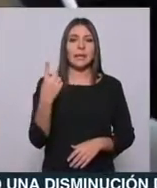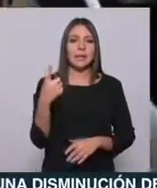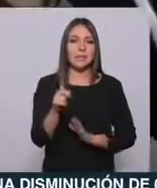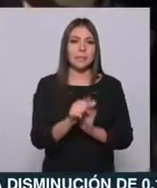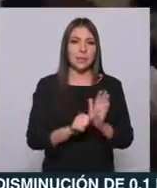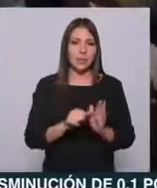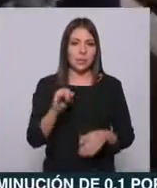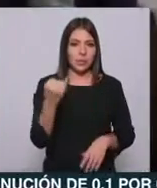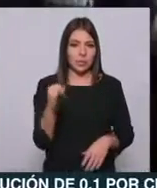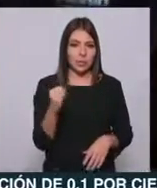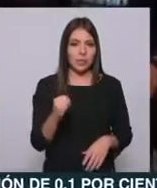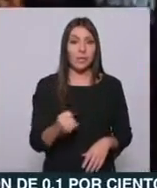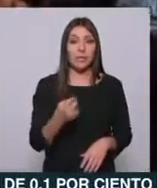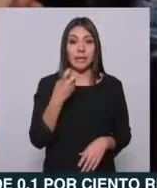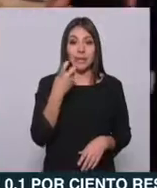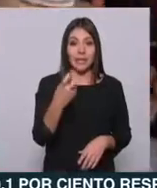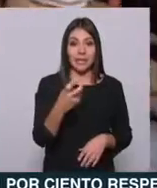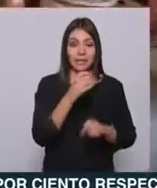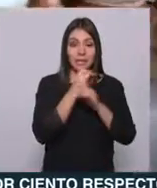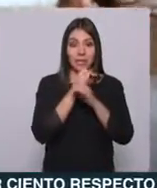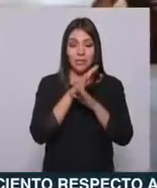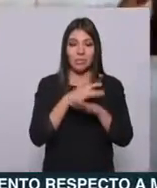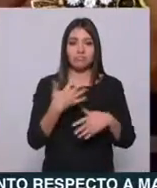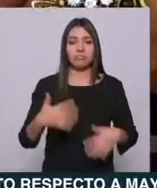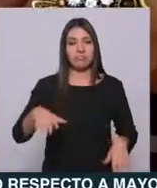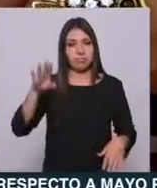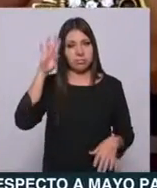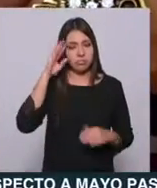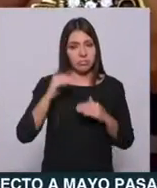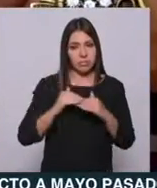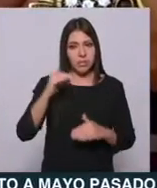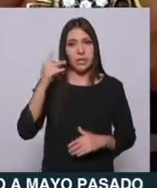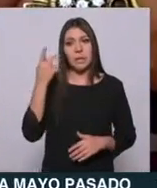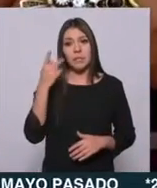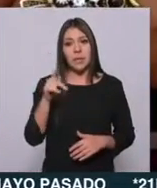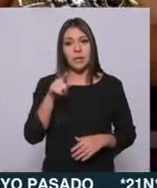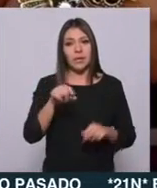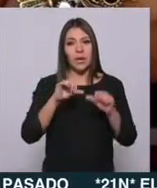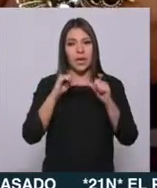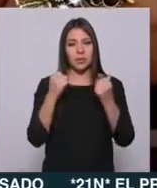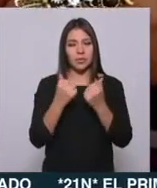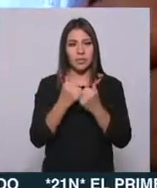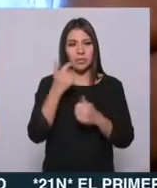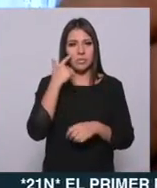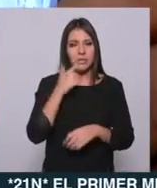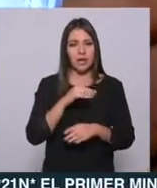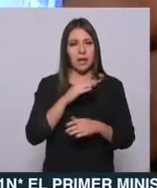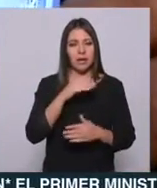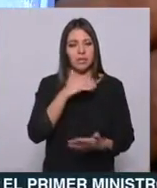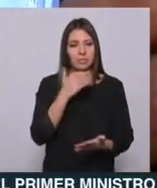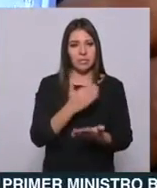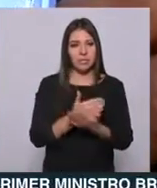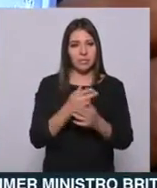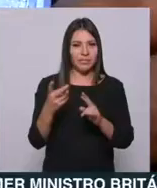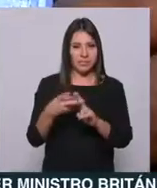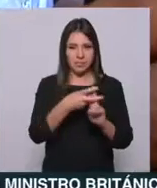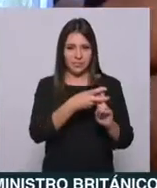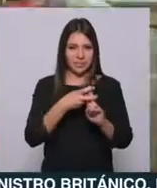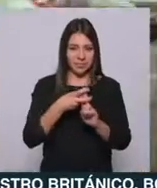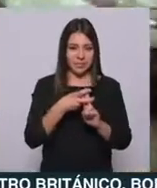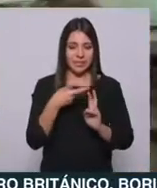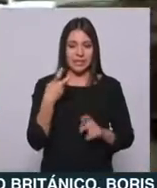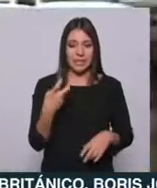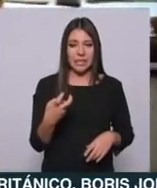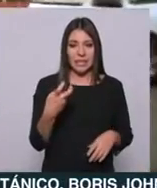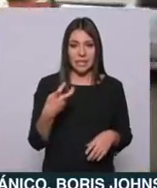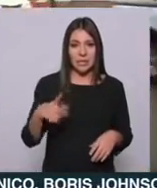Las cifras hasta aquí ya son abultadas, sin embargo, de acuerdo con Alto al Secuestro, en términos generales, en lo que va de la presente administración, se